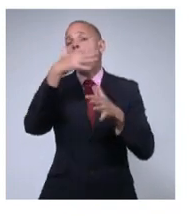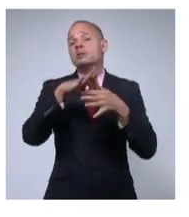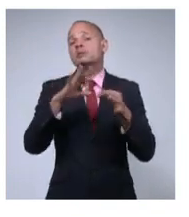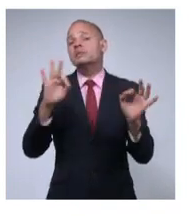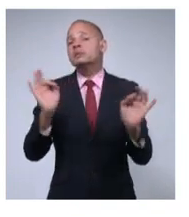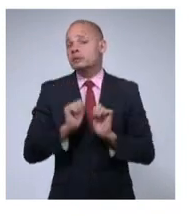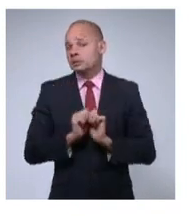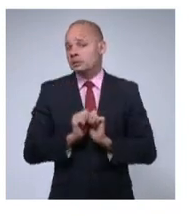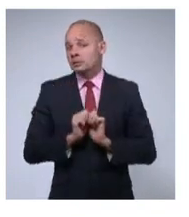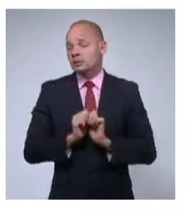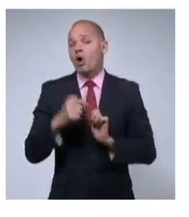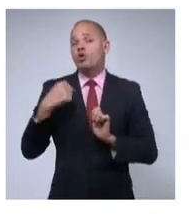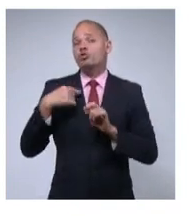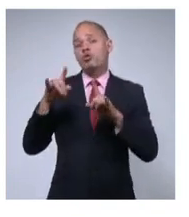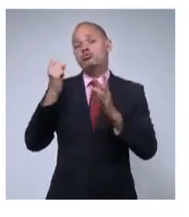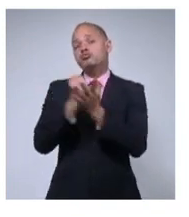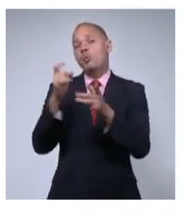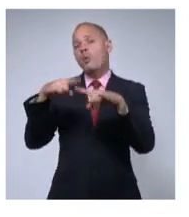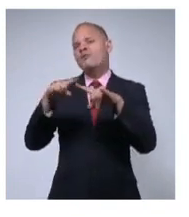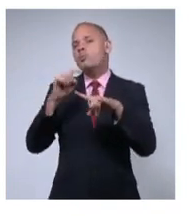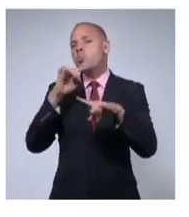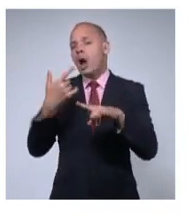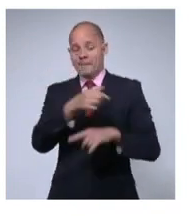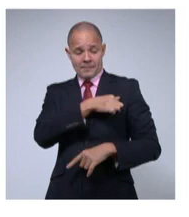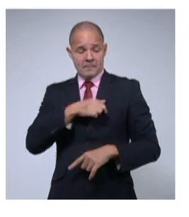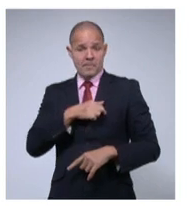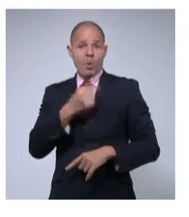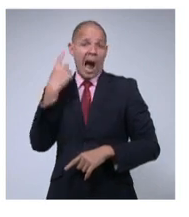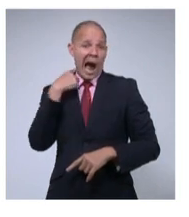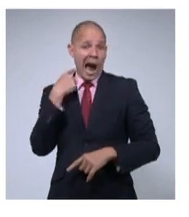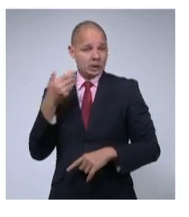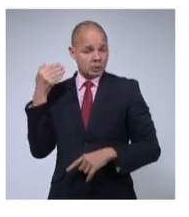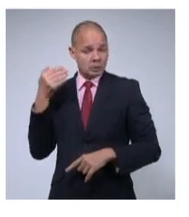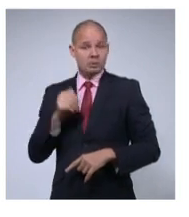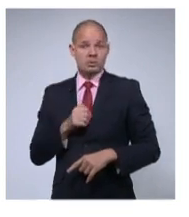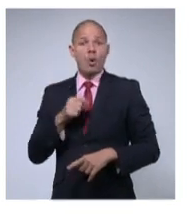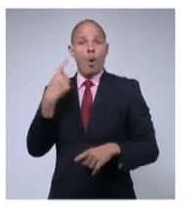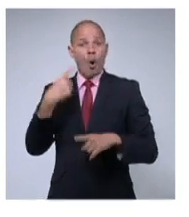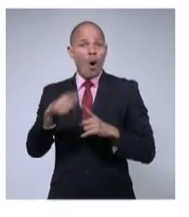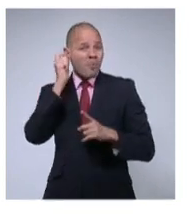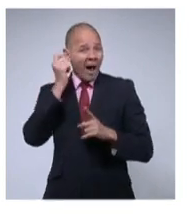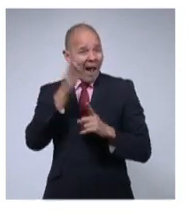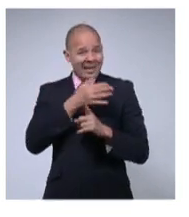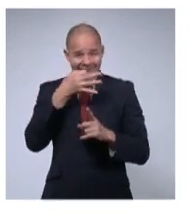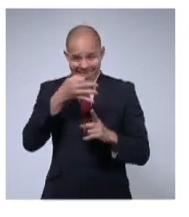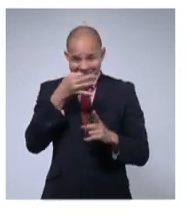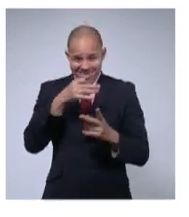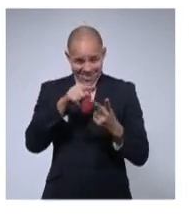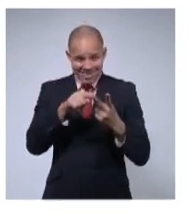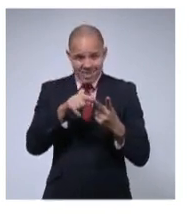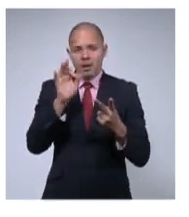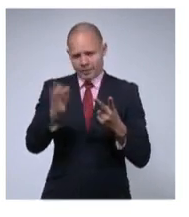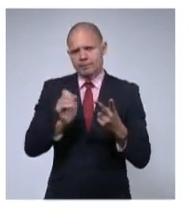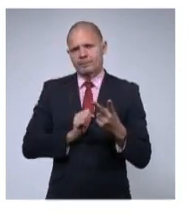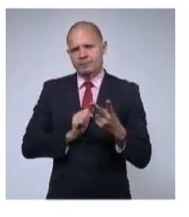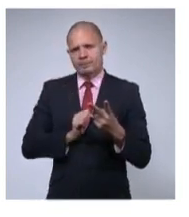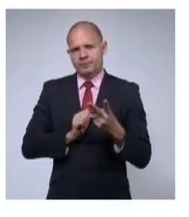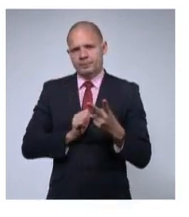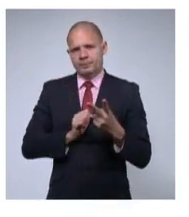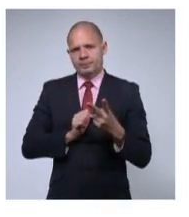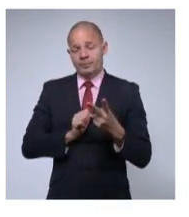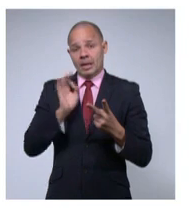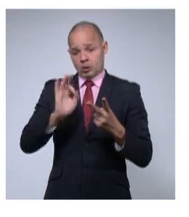graduada de la Universidad del Ministerio del Interior, hace un año, al igual que mi compañera, a la que señalan en otra foto. En estos momentos